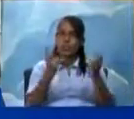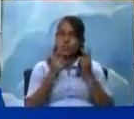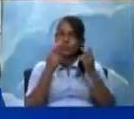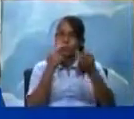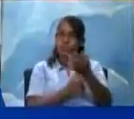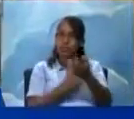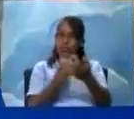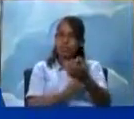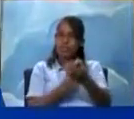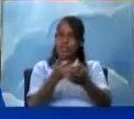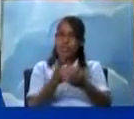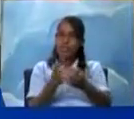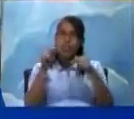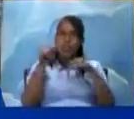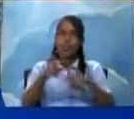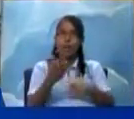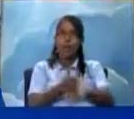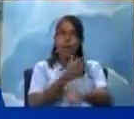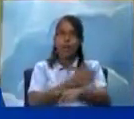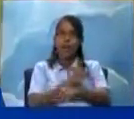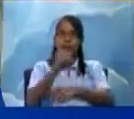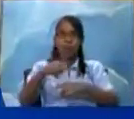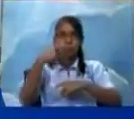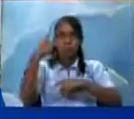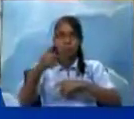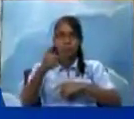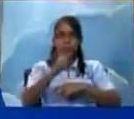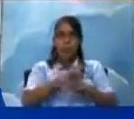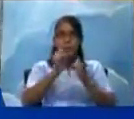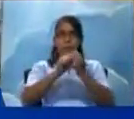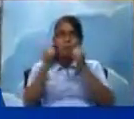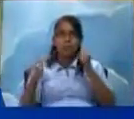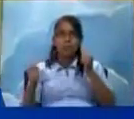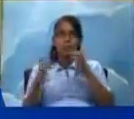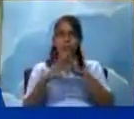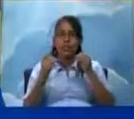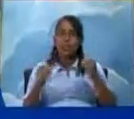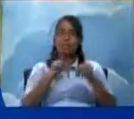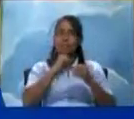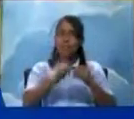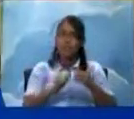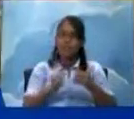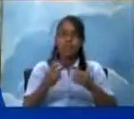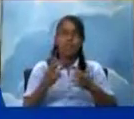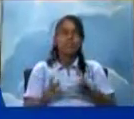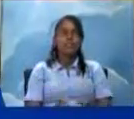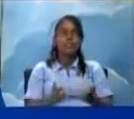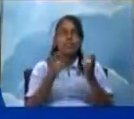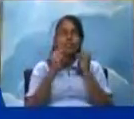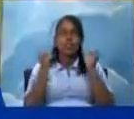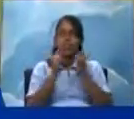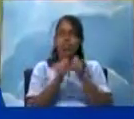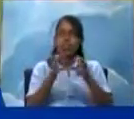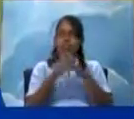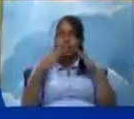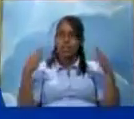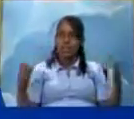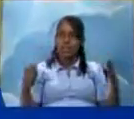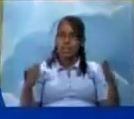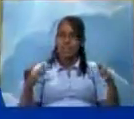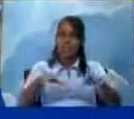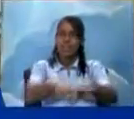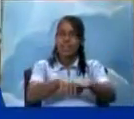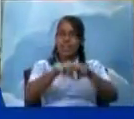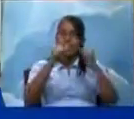vida, hermano Arthur, en un antes y un después. Aparte de eso que te devolvió la vida con ese balazo que